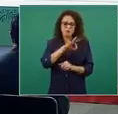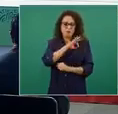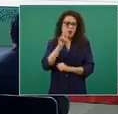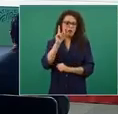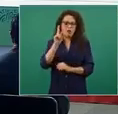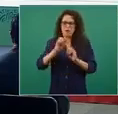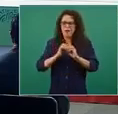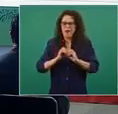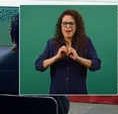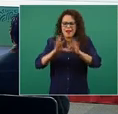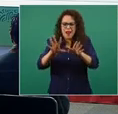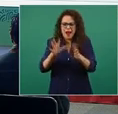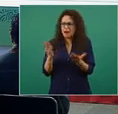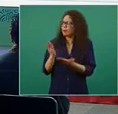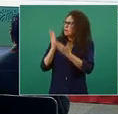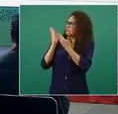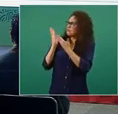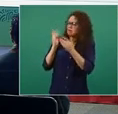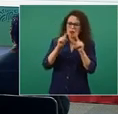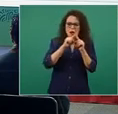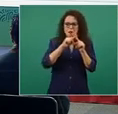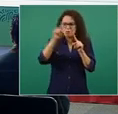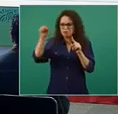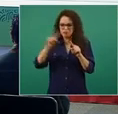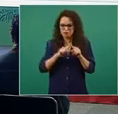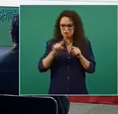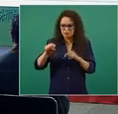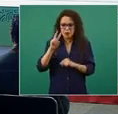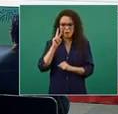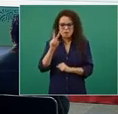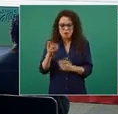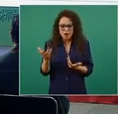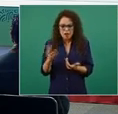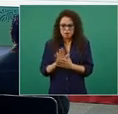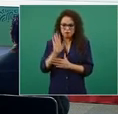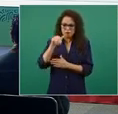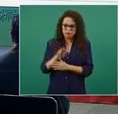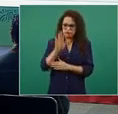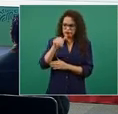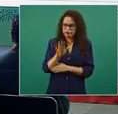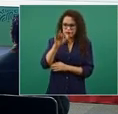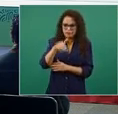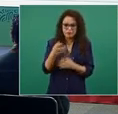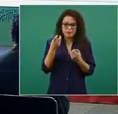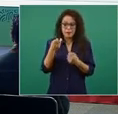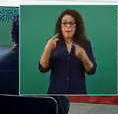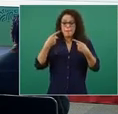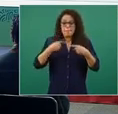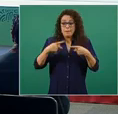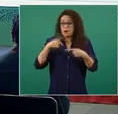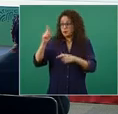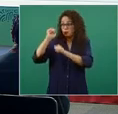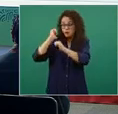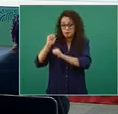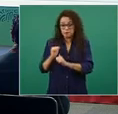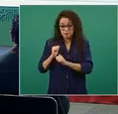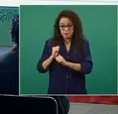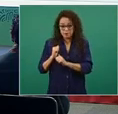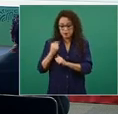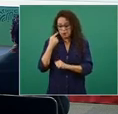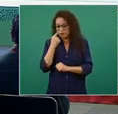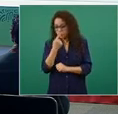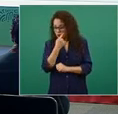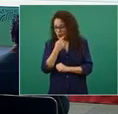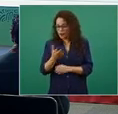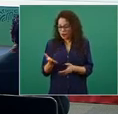reflejado en una parte graficada, pero permite para la toma de decisiones a los tomadores de decisiones que conozcan cuáles